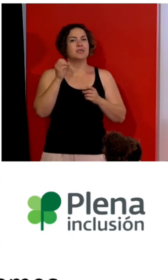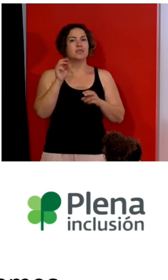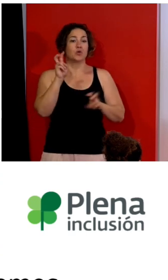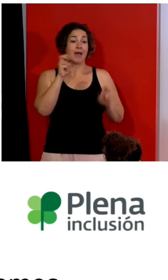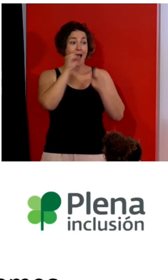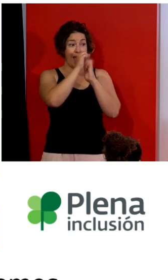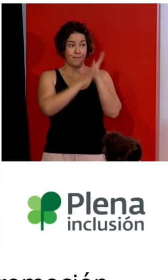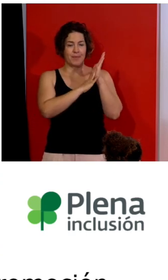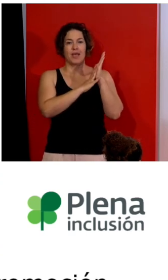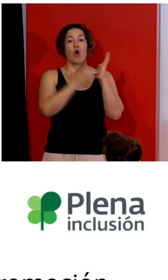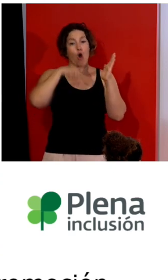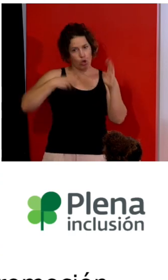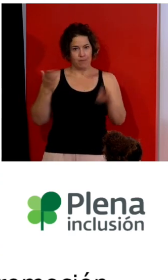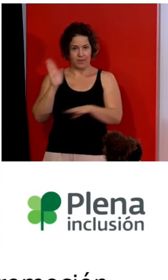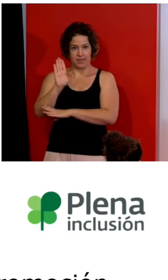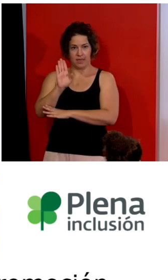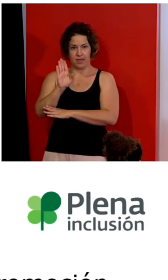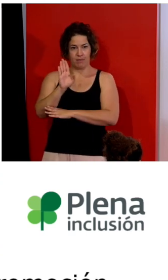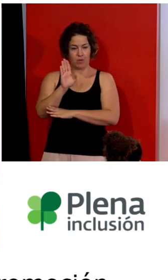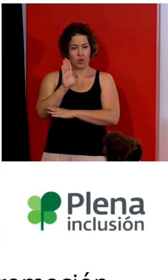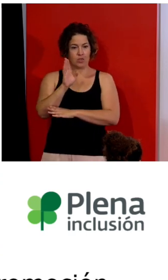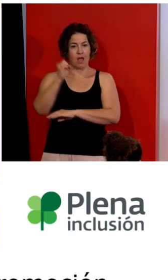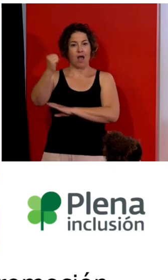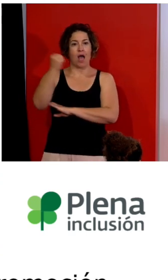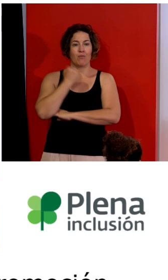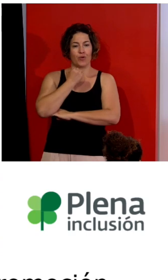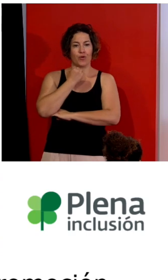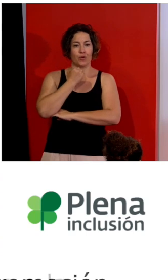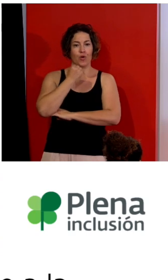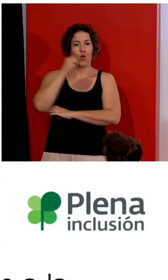hoy presentamos, que hoy presentaremos con el apoyo de Mutua Madrileña.